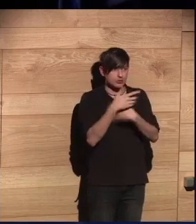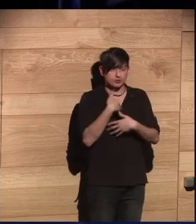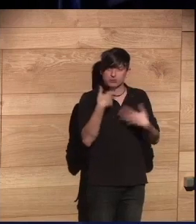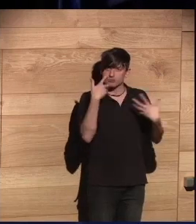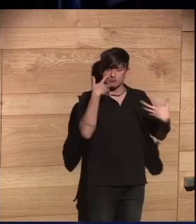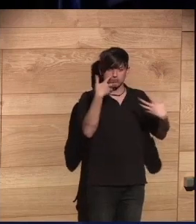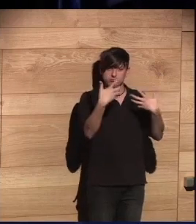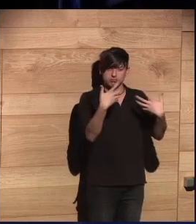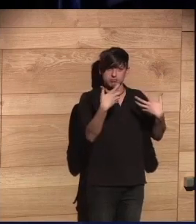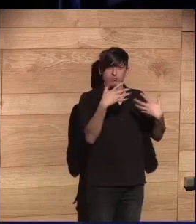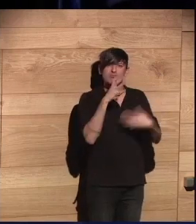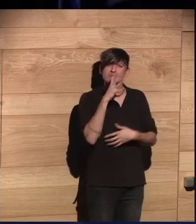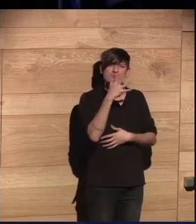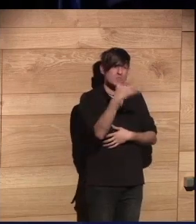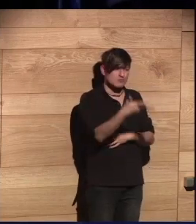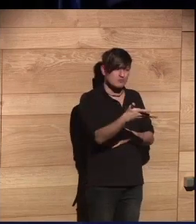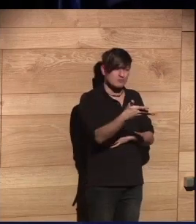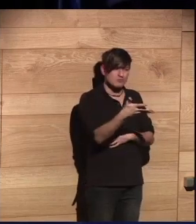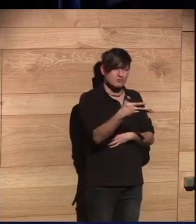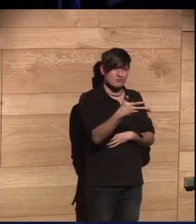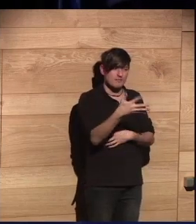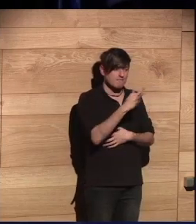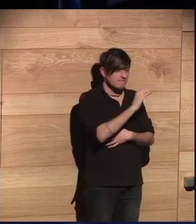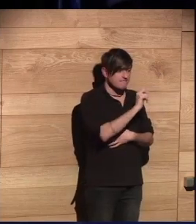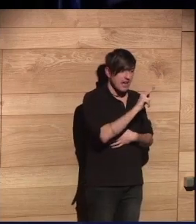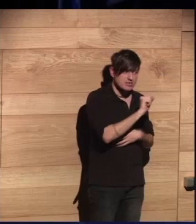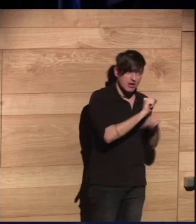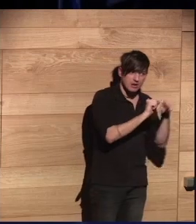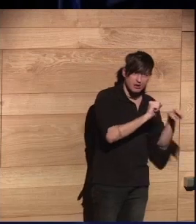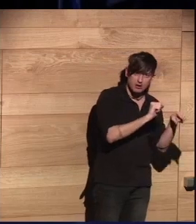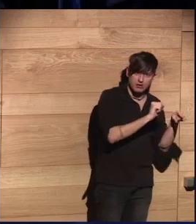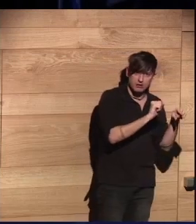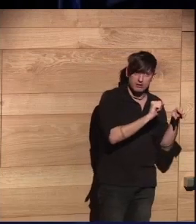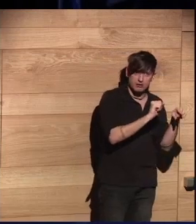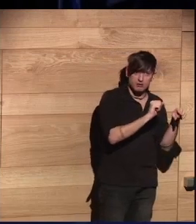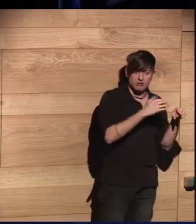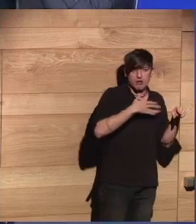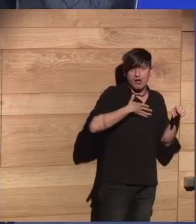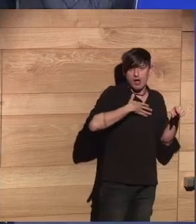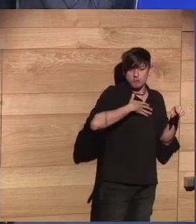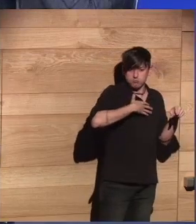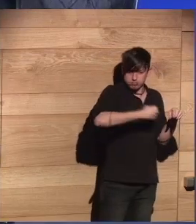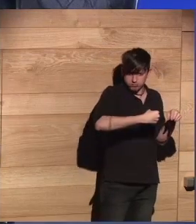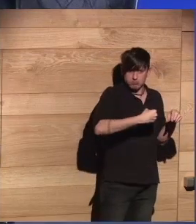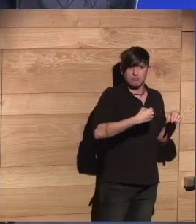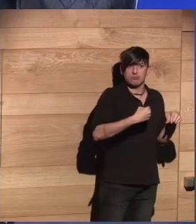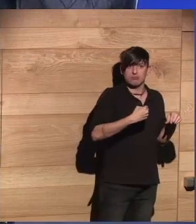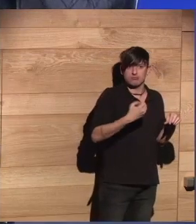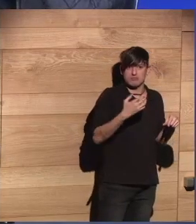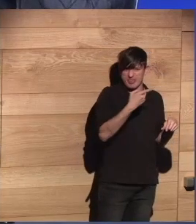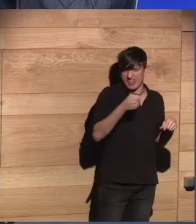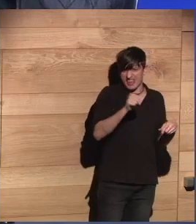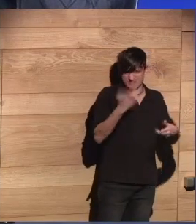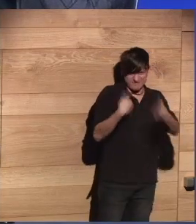la atención el por qué, después de que Manuel de Falla se haya atrevido, cuando hablamos de visionarios, hace ya más de 100